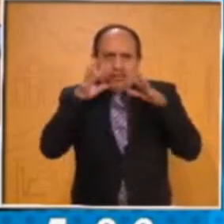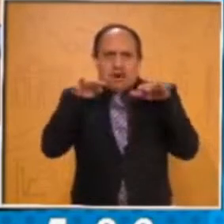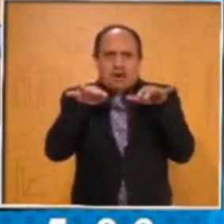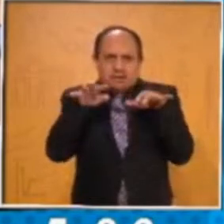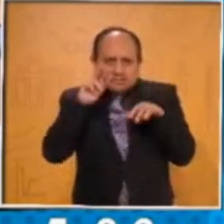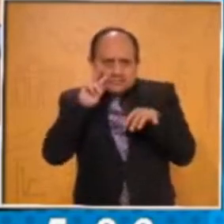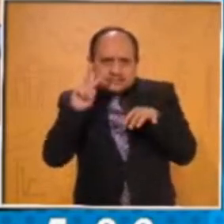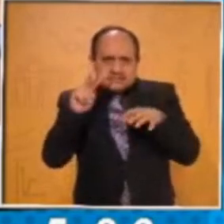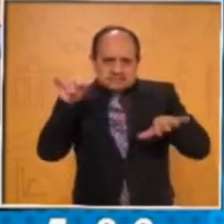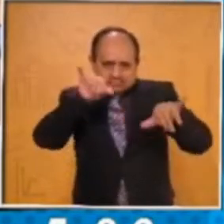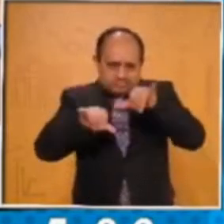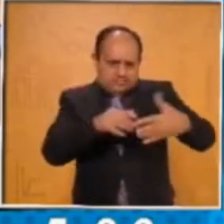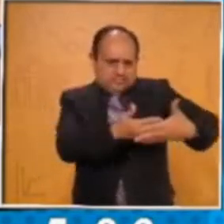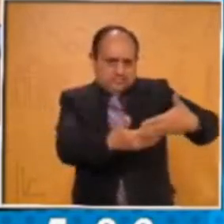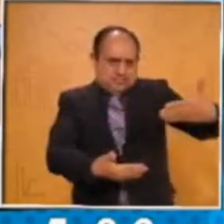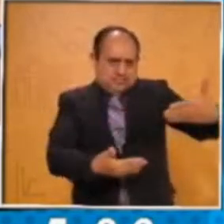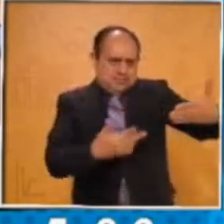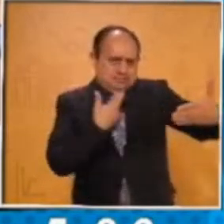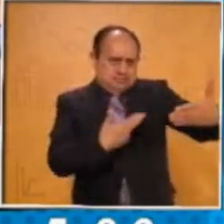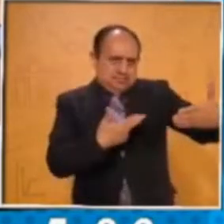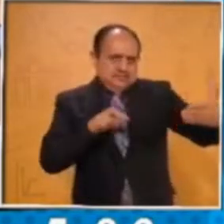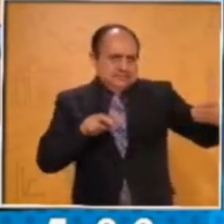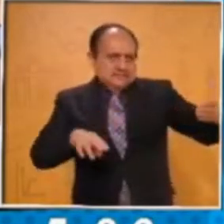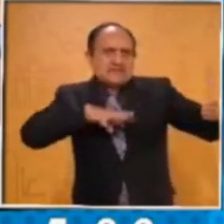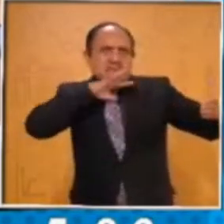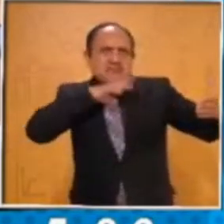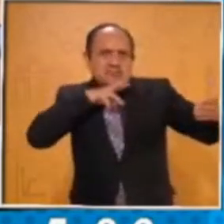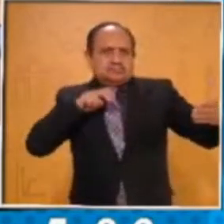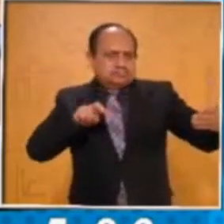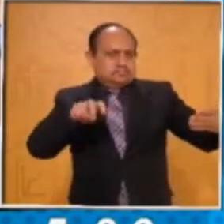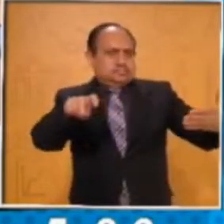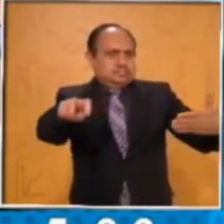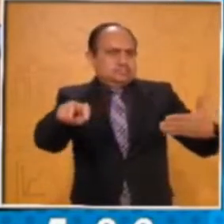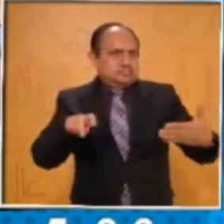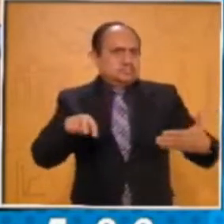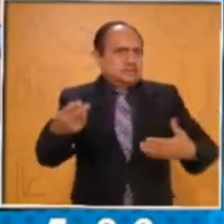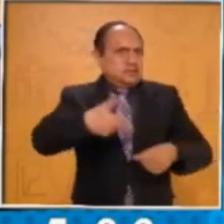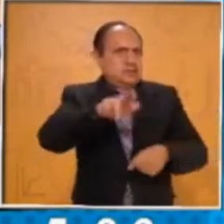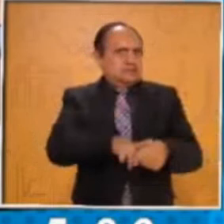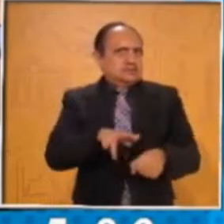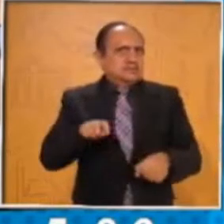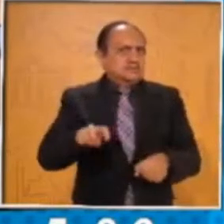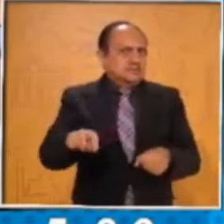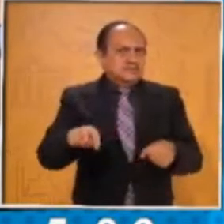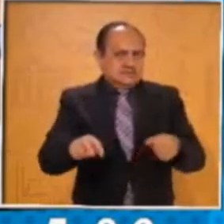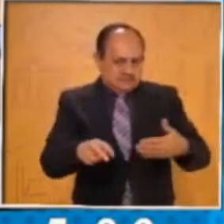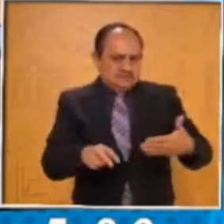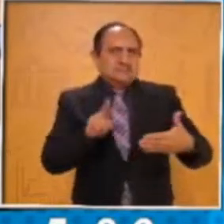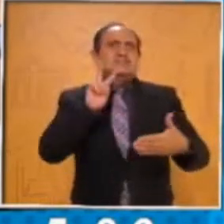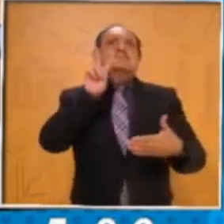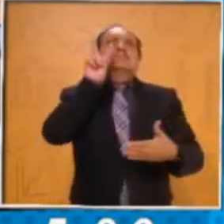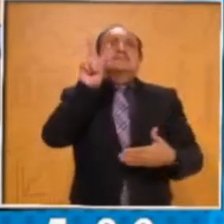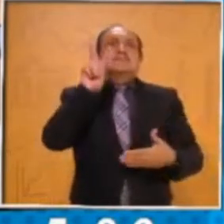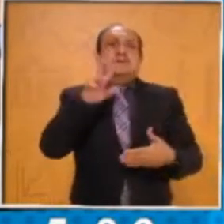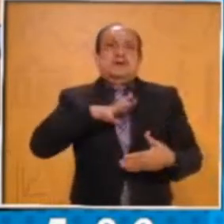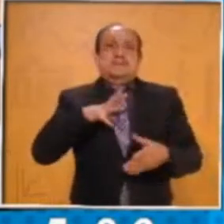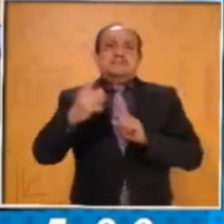de las pruebas y mientras caminaba distraída por los pasillos del hospital. Alzando la mirada, ve que tenía